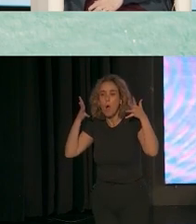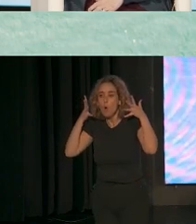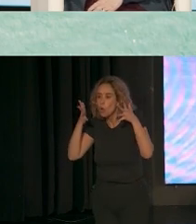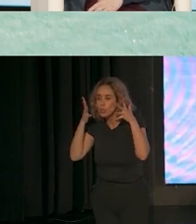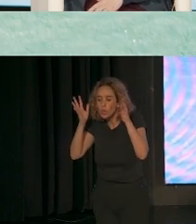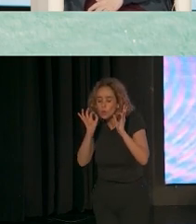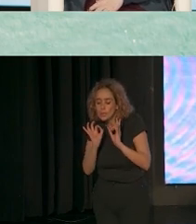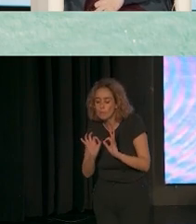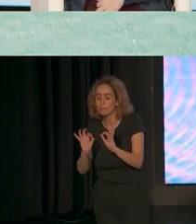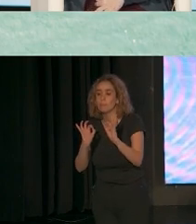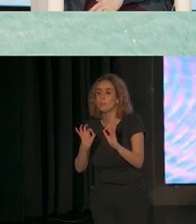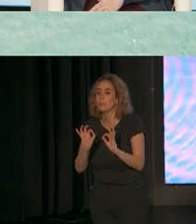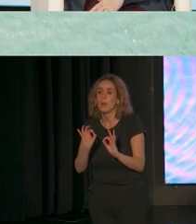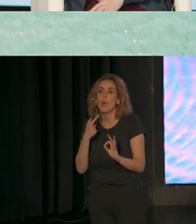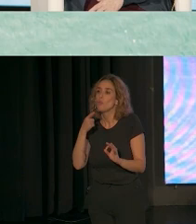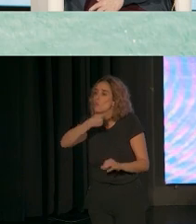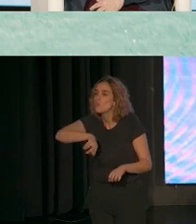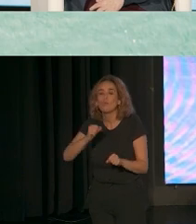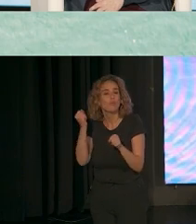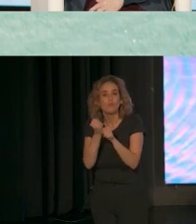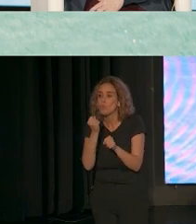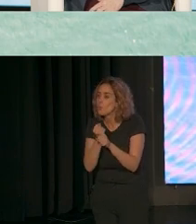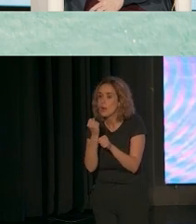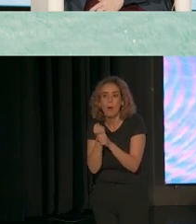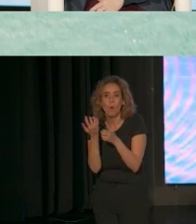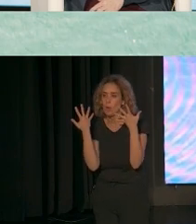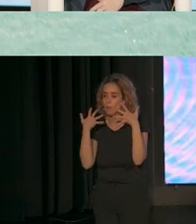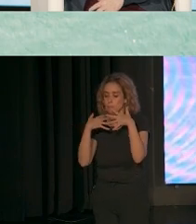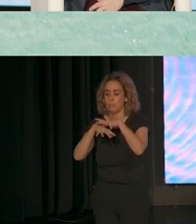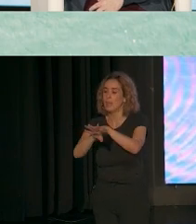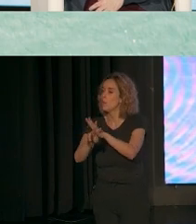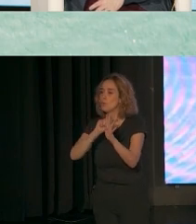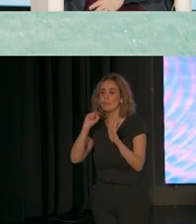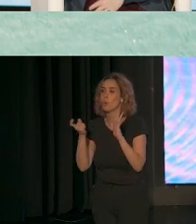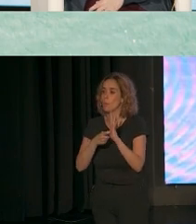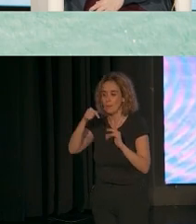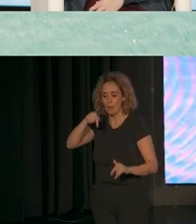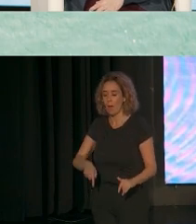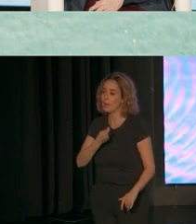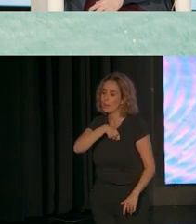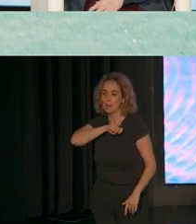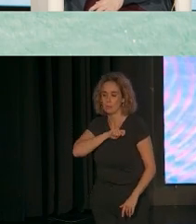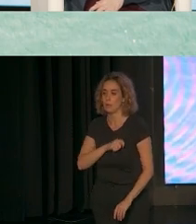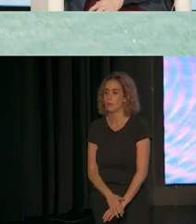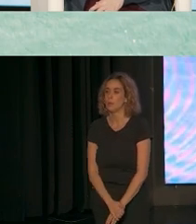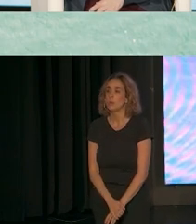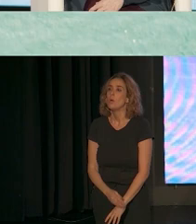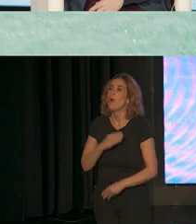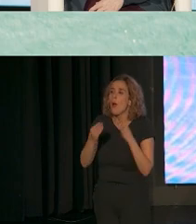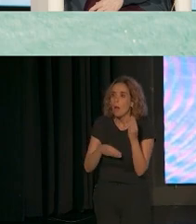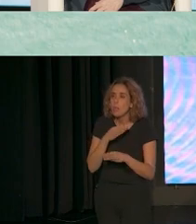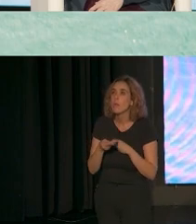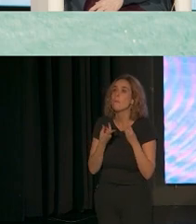Excepcionales hacemos gran parte del trabajo que hace Plena Inclusión aquí en España. Hacemos